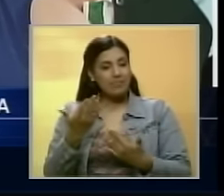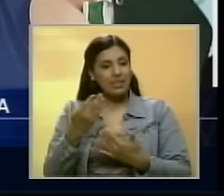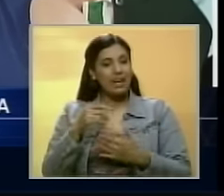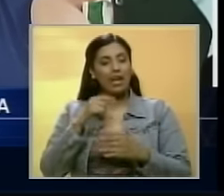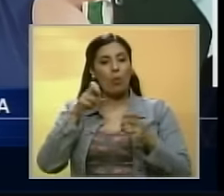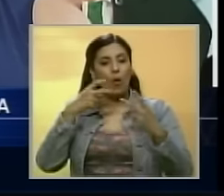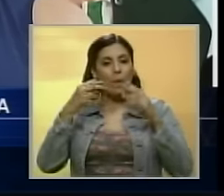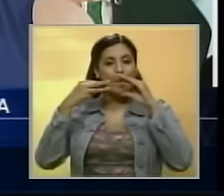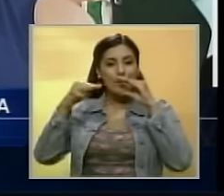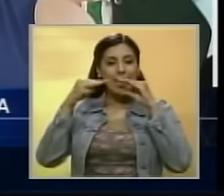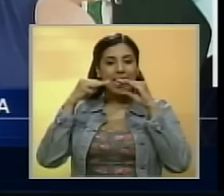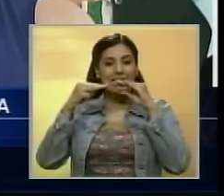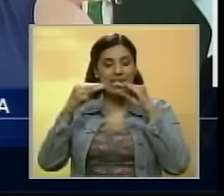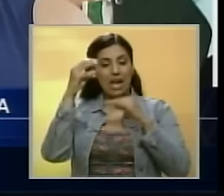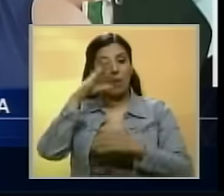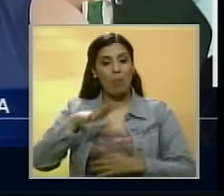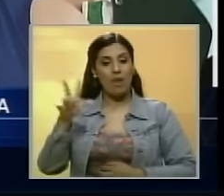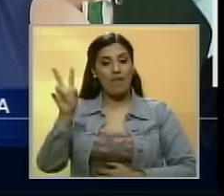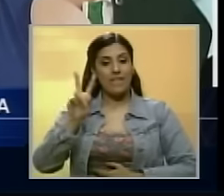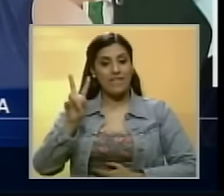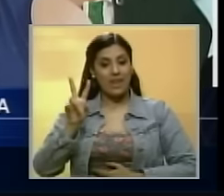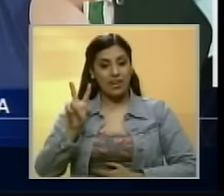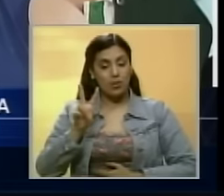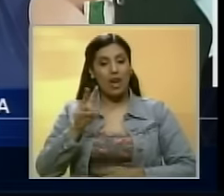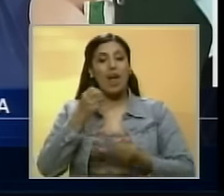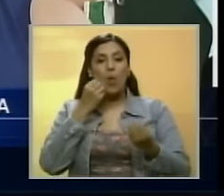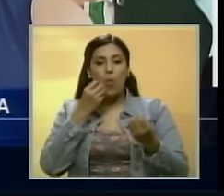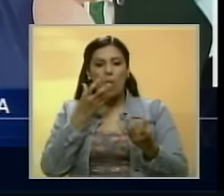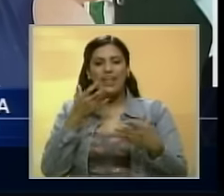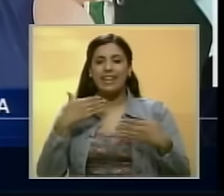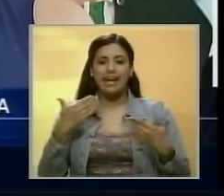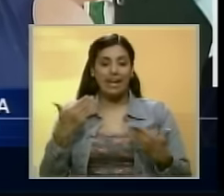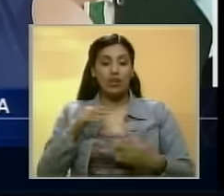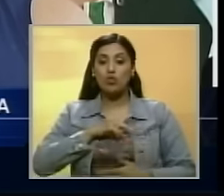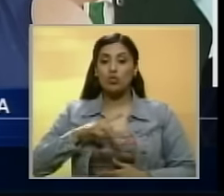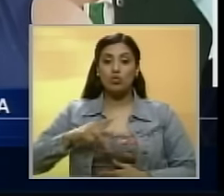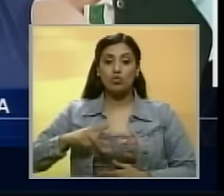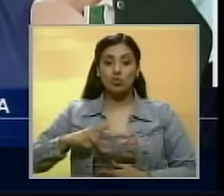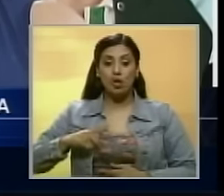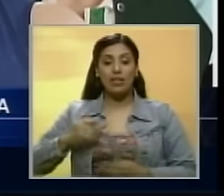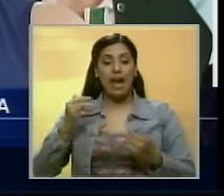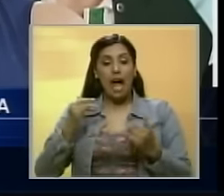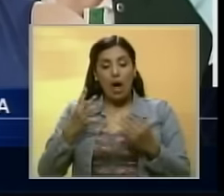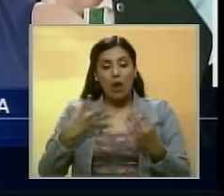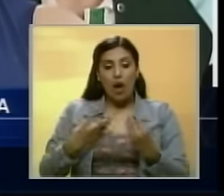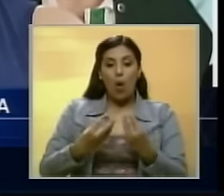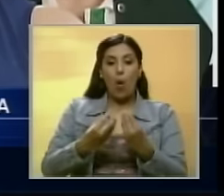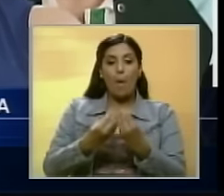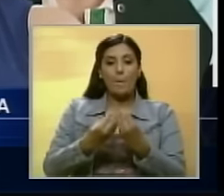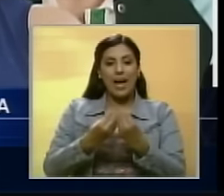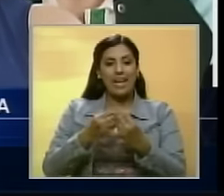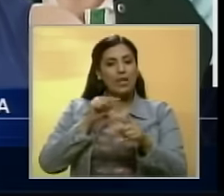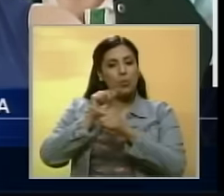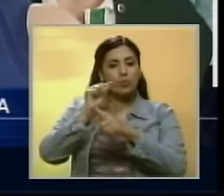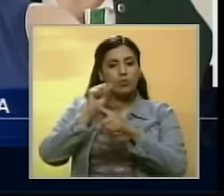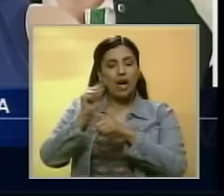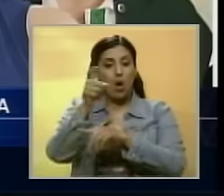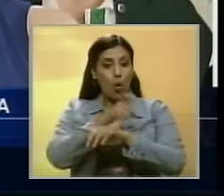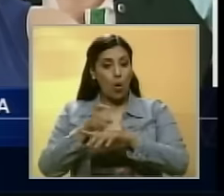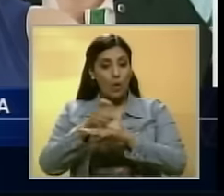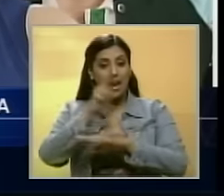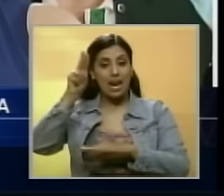llevar un mensaje al pueblo de Venezuela diciéndole que nosotros vamos a acompañarlos en el reclamo al